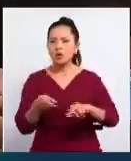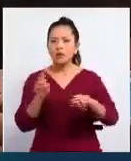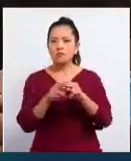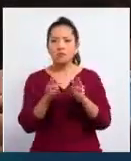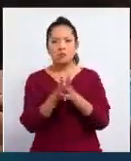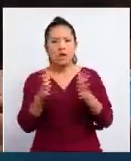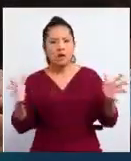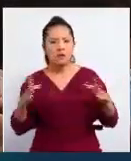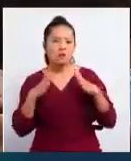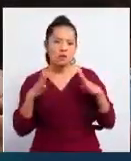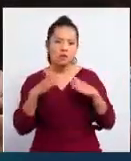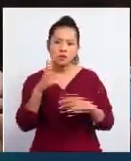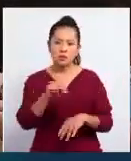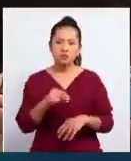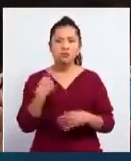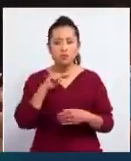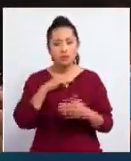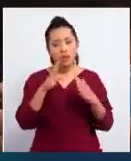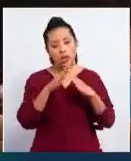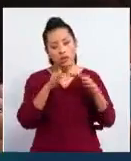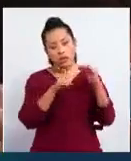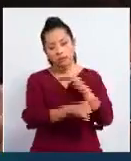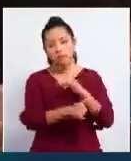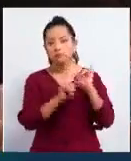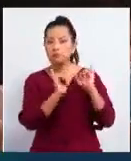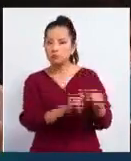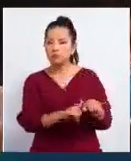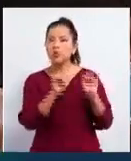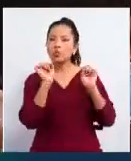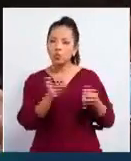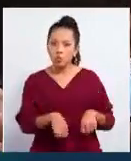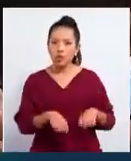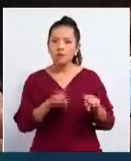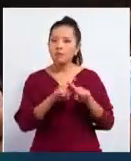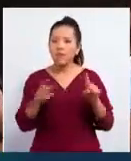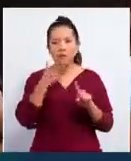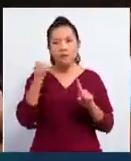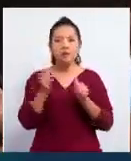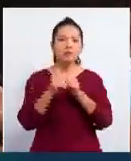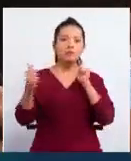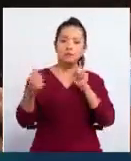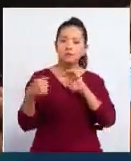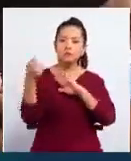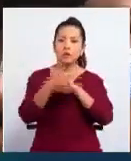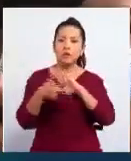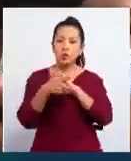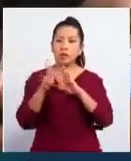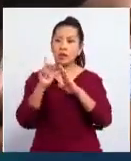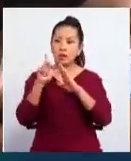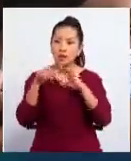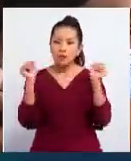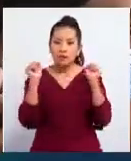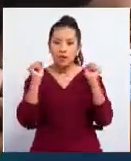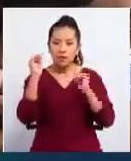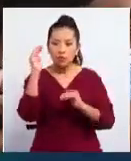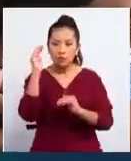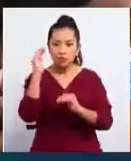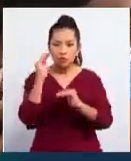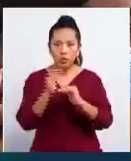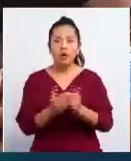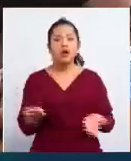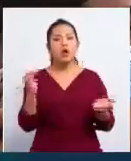ampliarlo. Ahí podemos seguir en casa, ¿no es cierto? Podemos seguir en casa aplicando la modalidad a distancia hasta mientras que pase el frío. Eso hace de